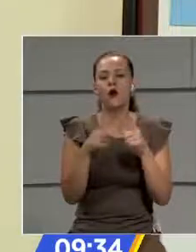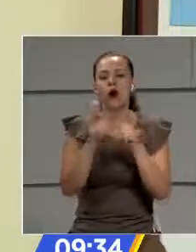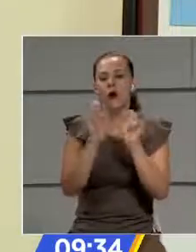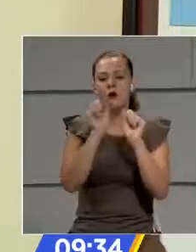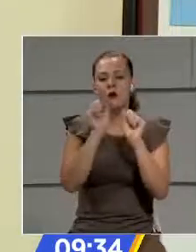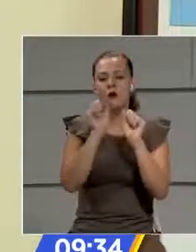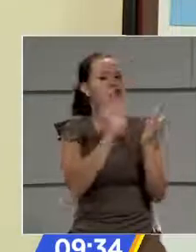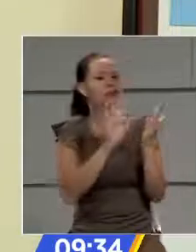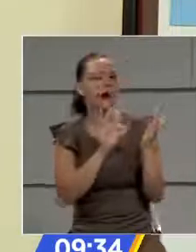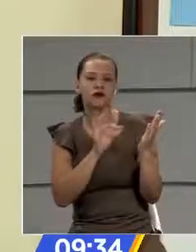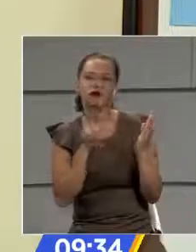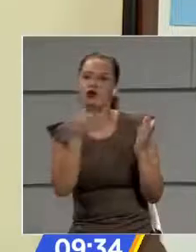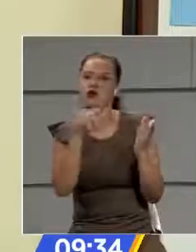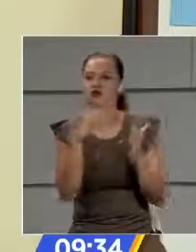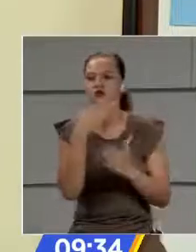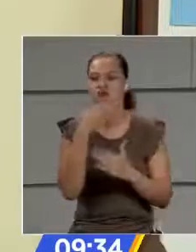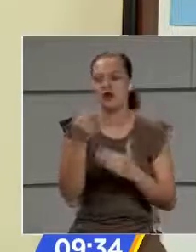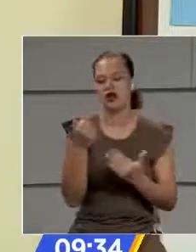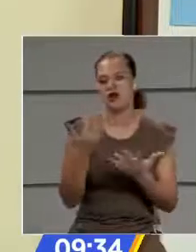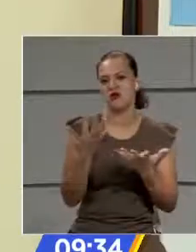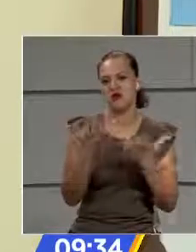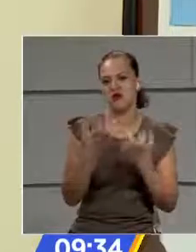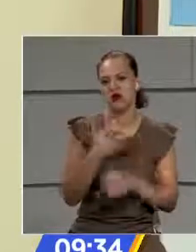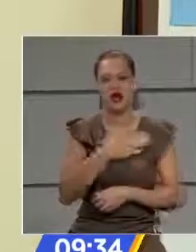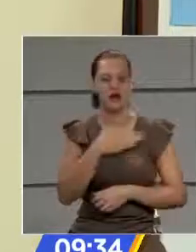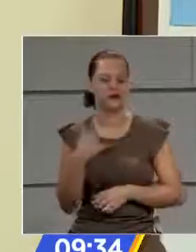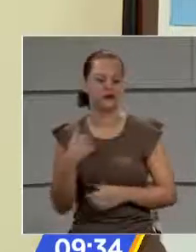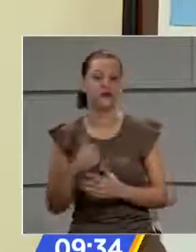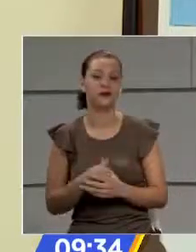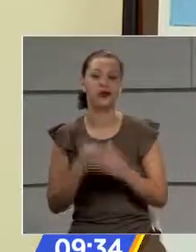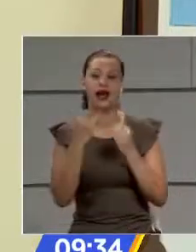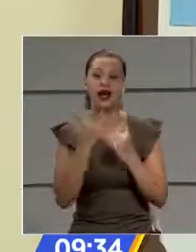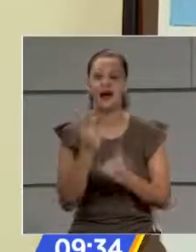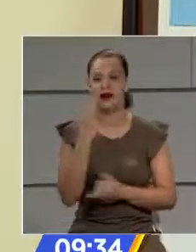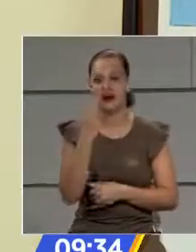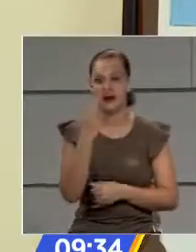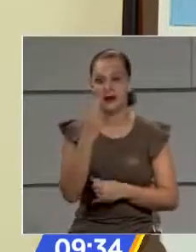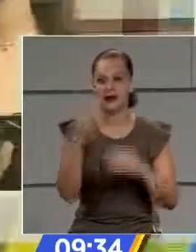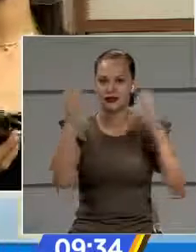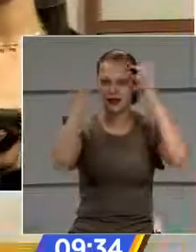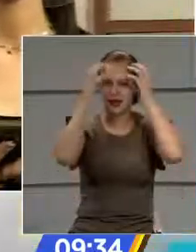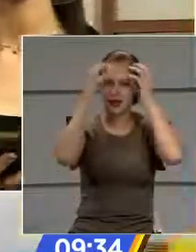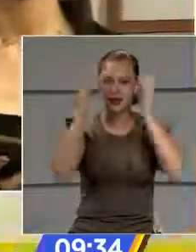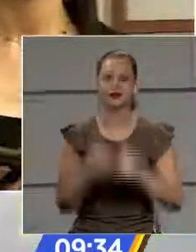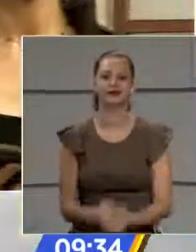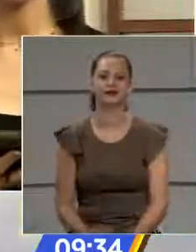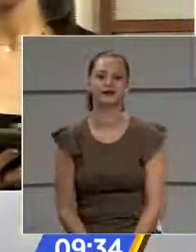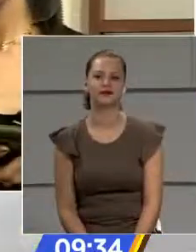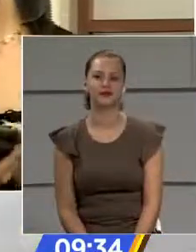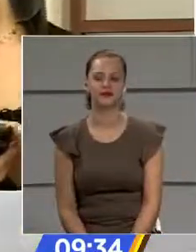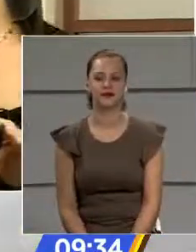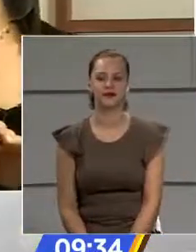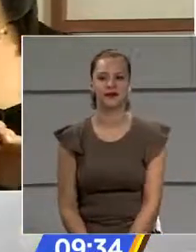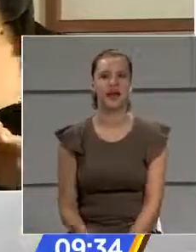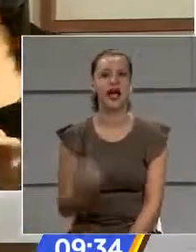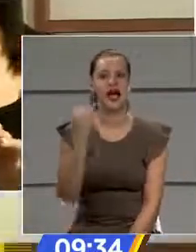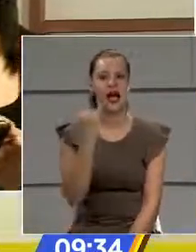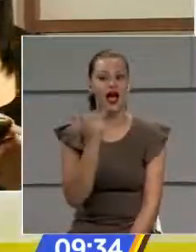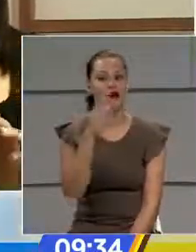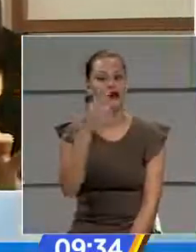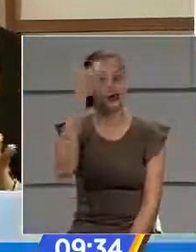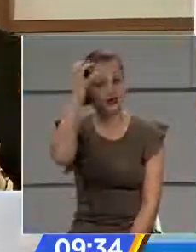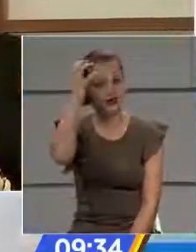elegir la que mejor les guste. Ok, vamos a ver el cerebro. Ok, ahora vamos entonces a jugar